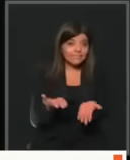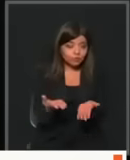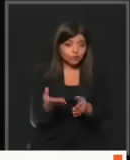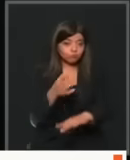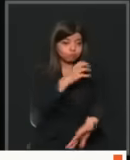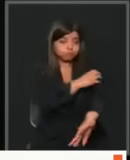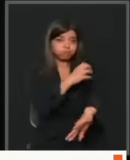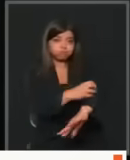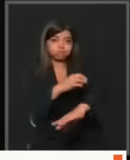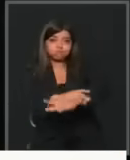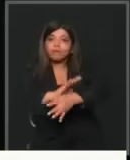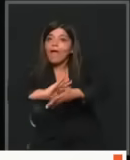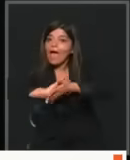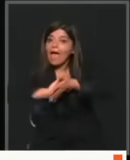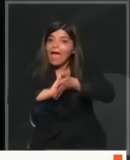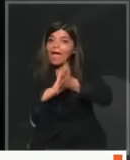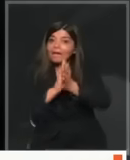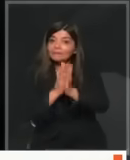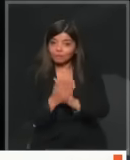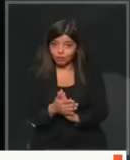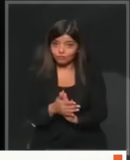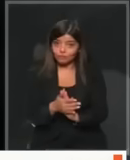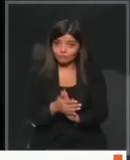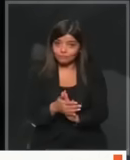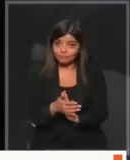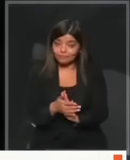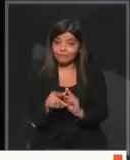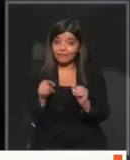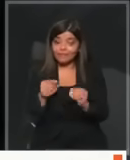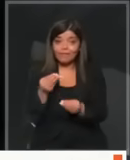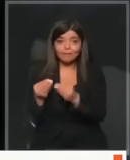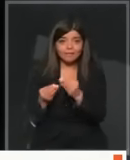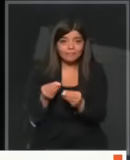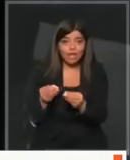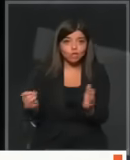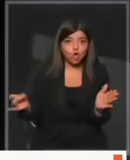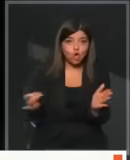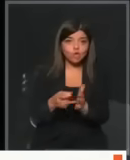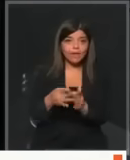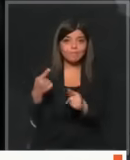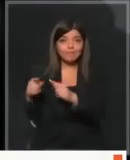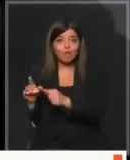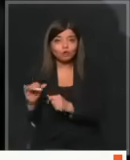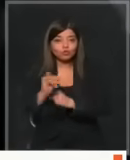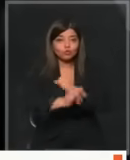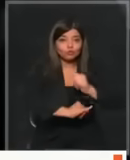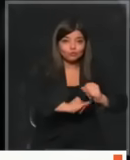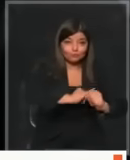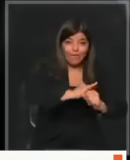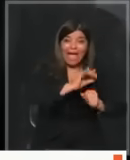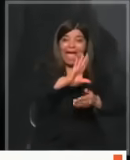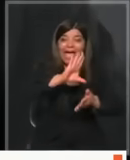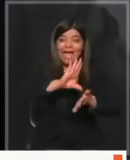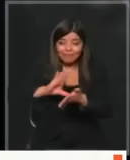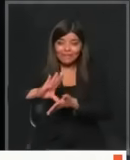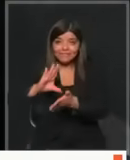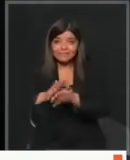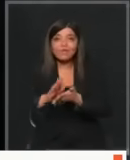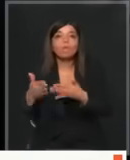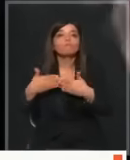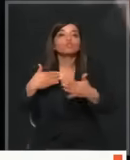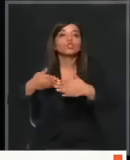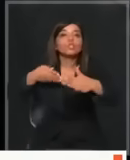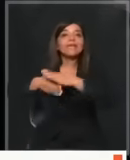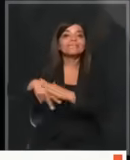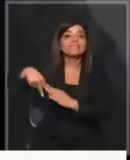regiones del país. Ingresa o se produce el fenómeno de la criminalidad organizada transnacional ingresando por el norte de nuestro país, asociado a estos flujos